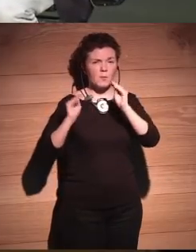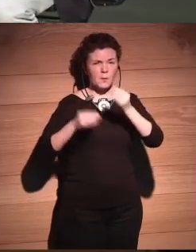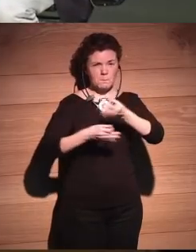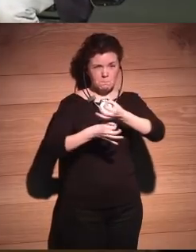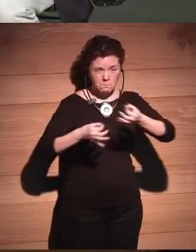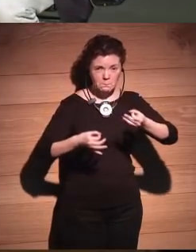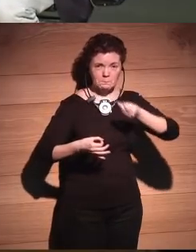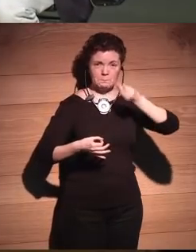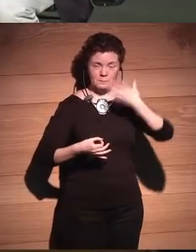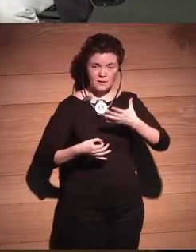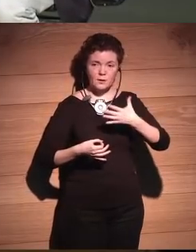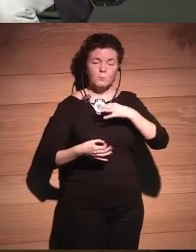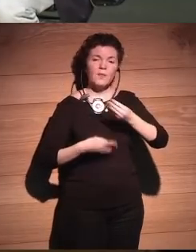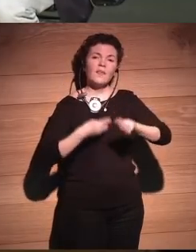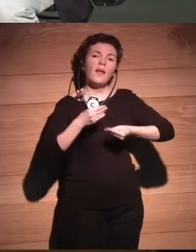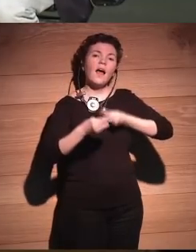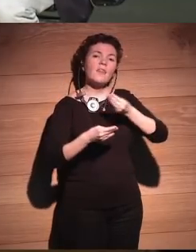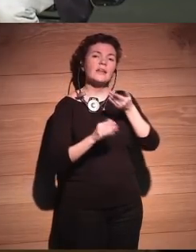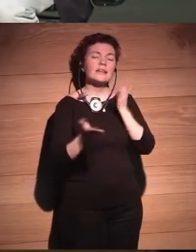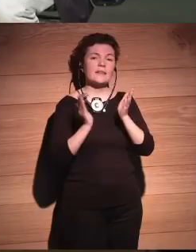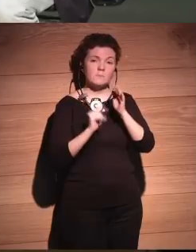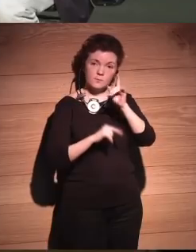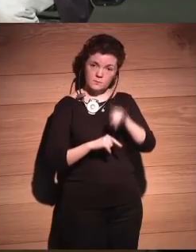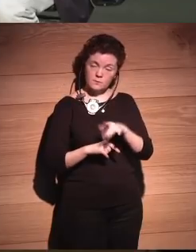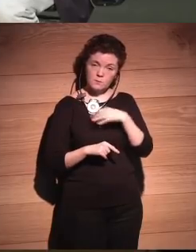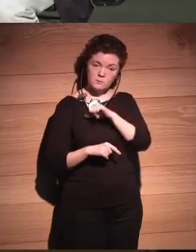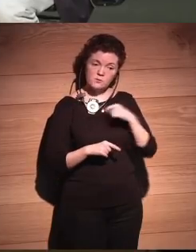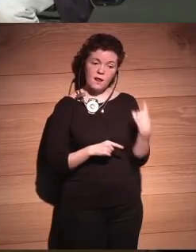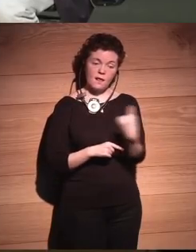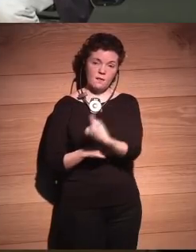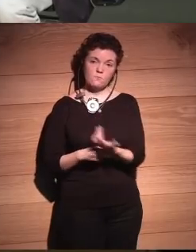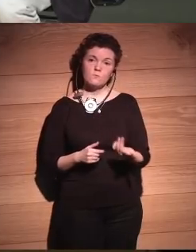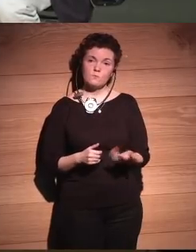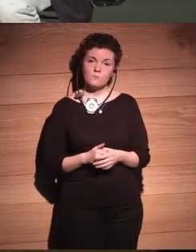con los que hagan estos tratamientos personalizados.